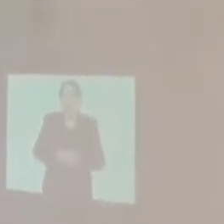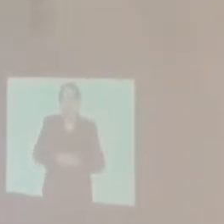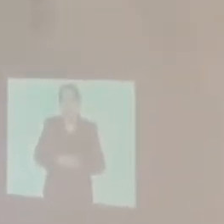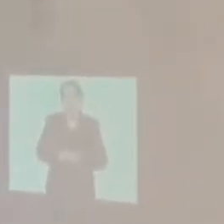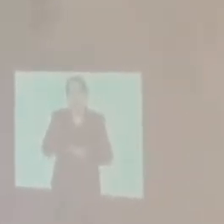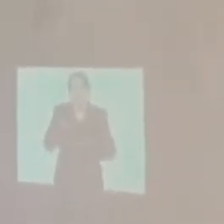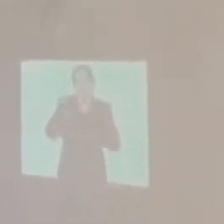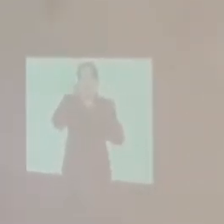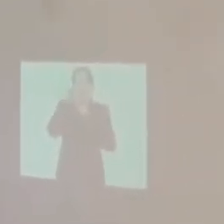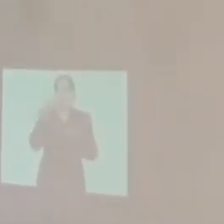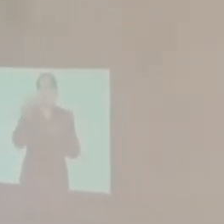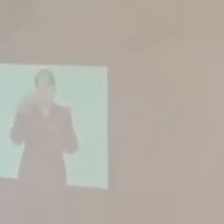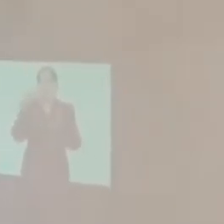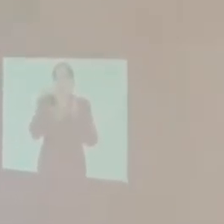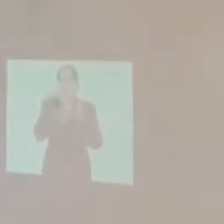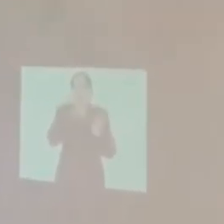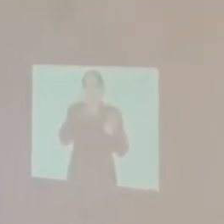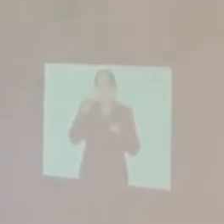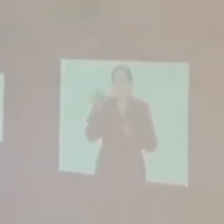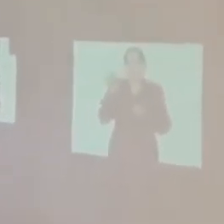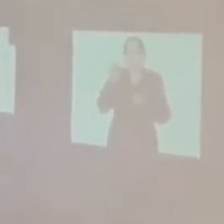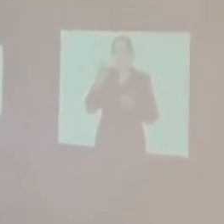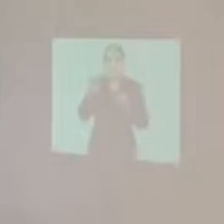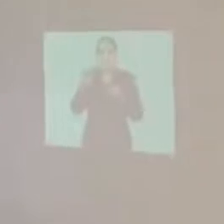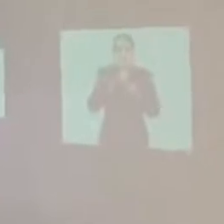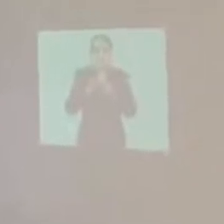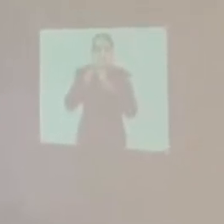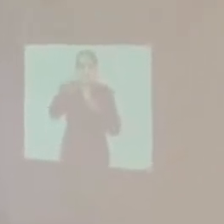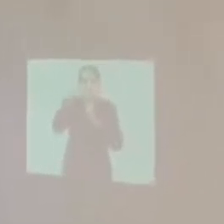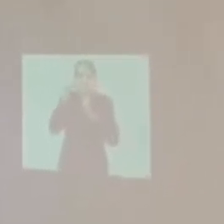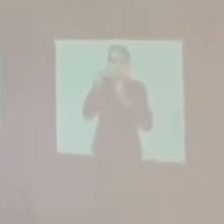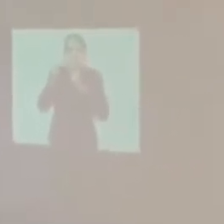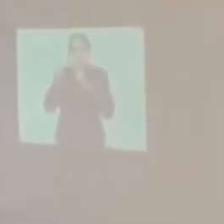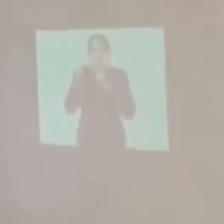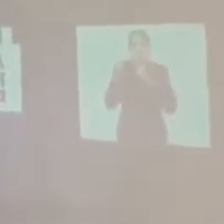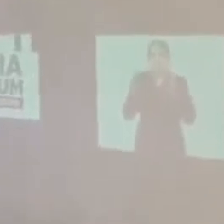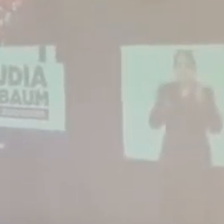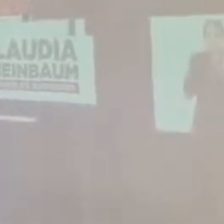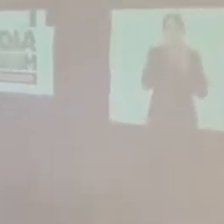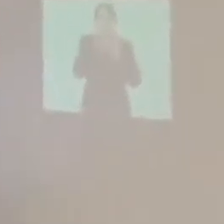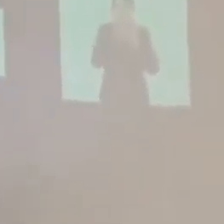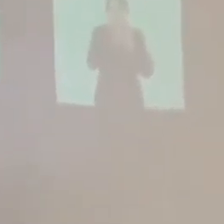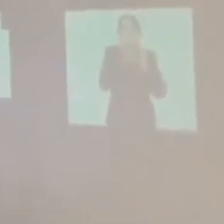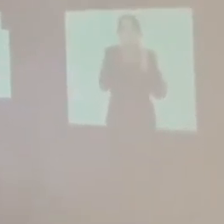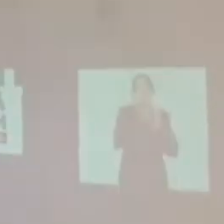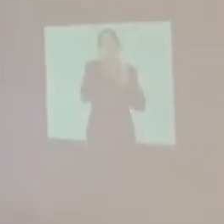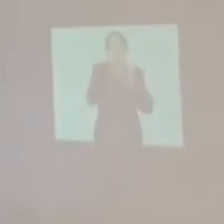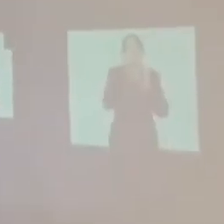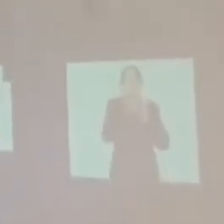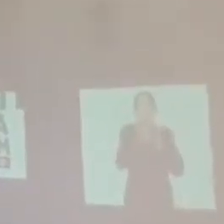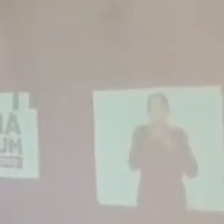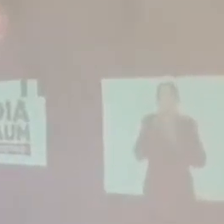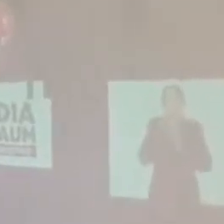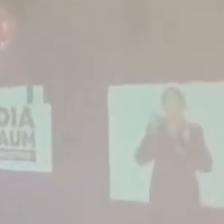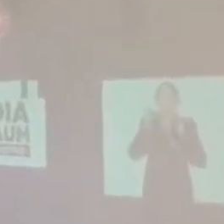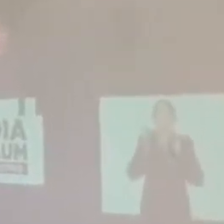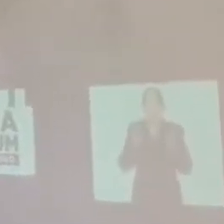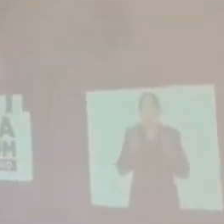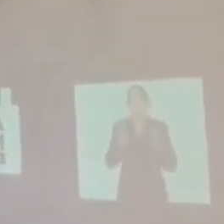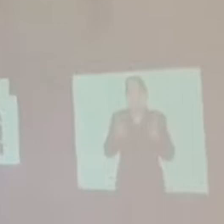invertido 2.455 millones de pesos para reconstruir total o parcialmente